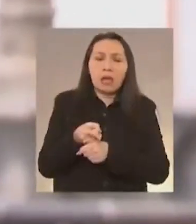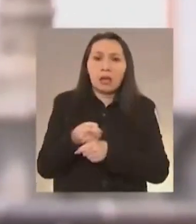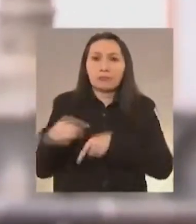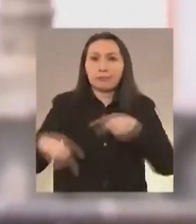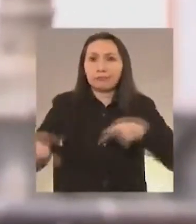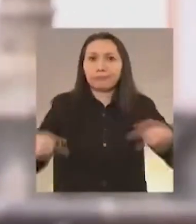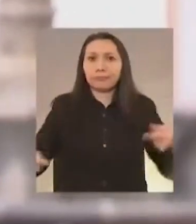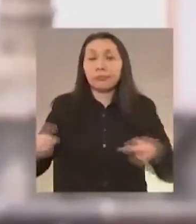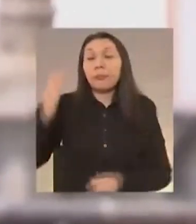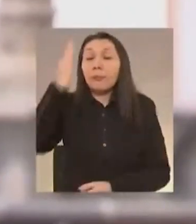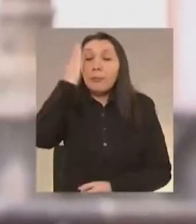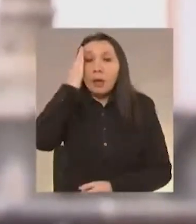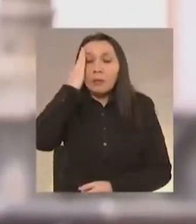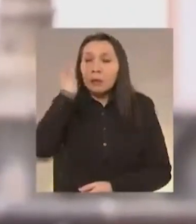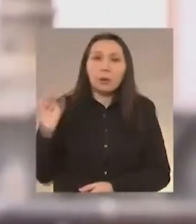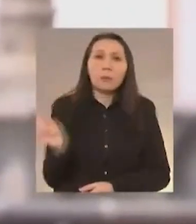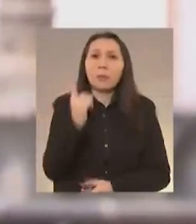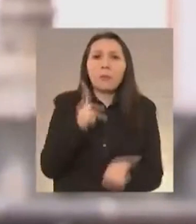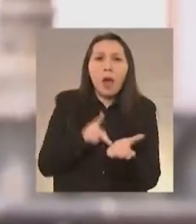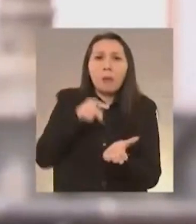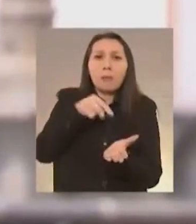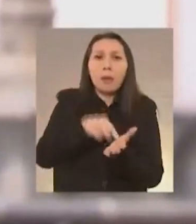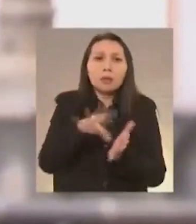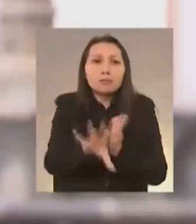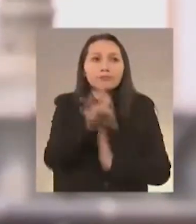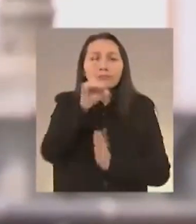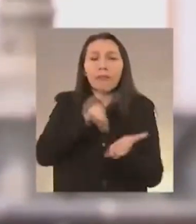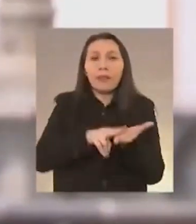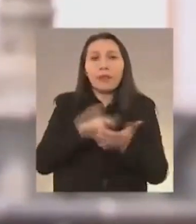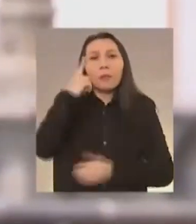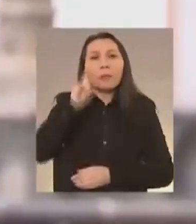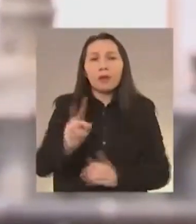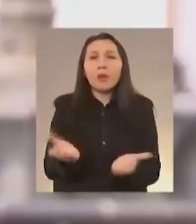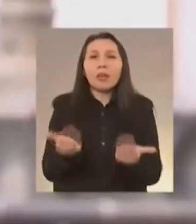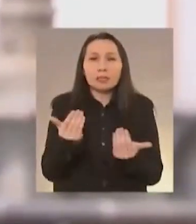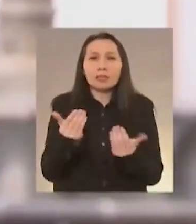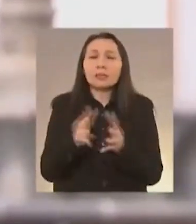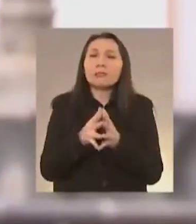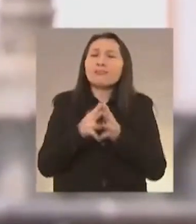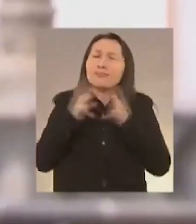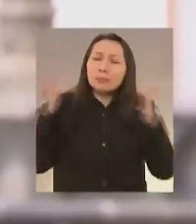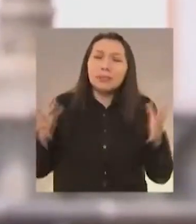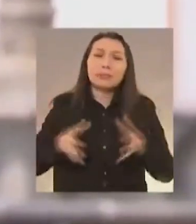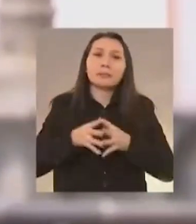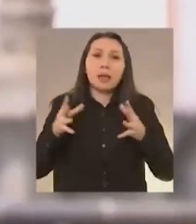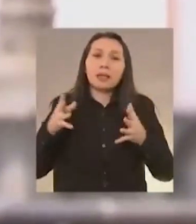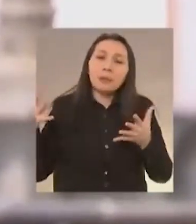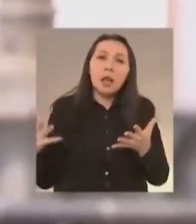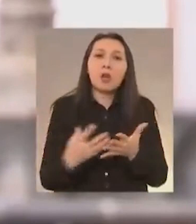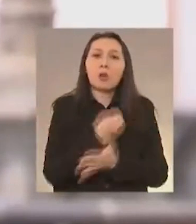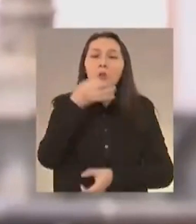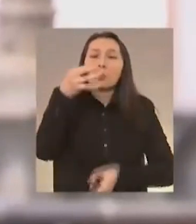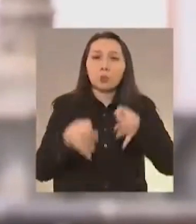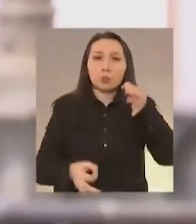La memoria es un primer paso para llegar a la verdad, pero necesitamos mucho más para alcanzar la